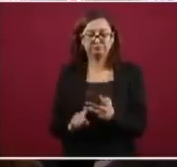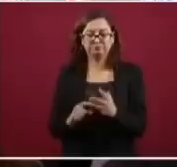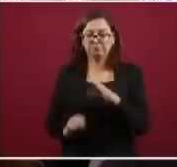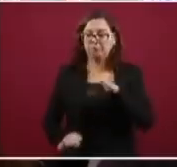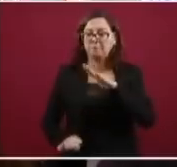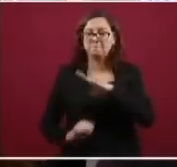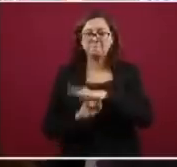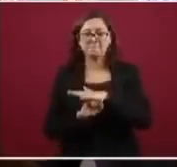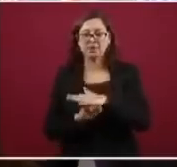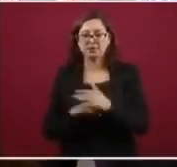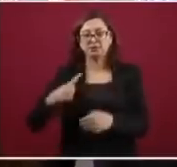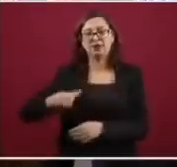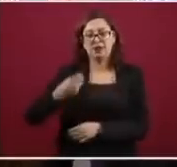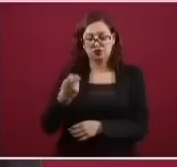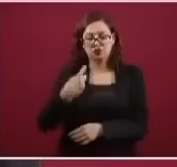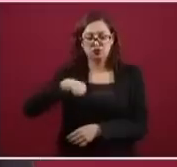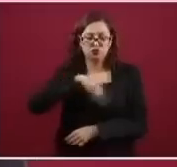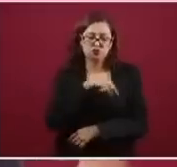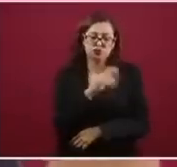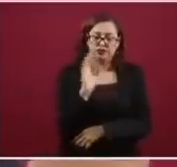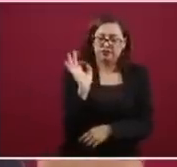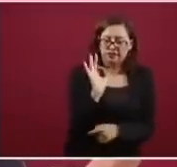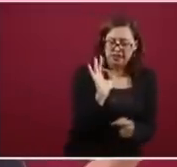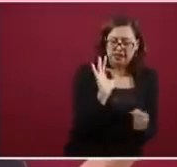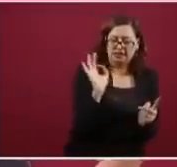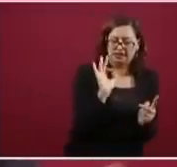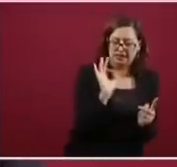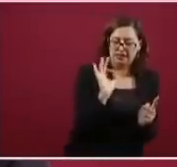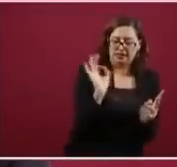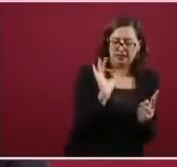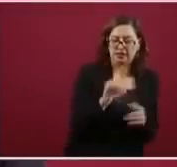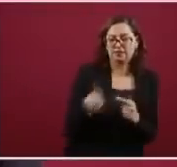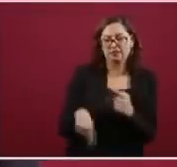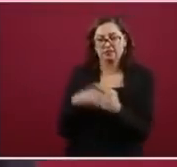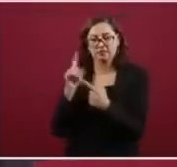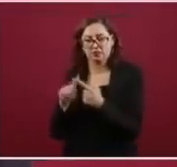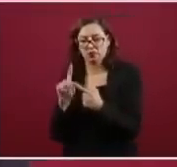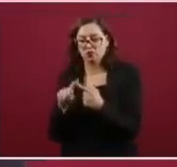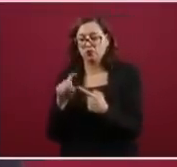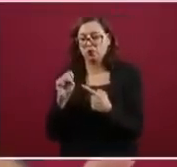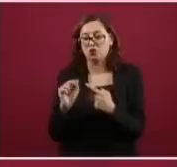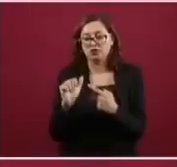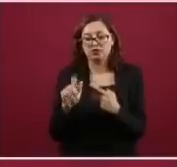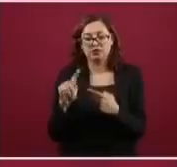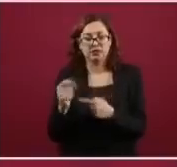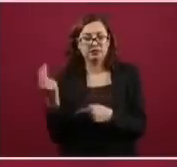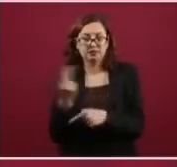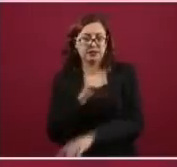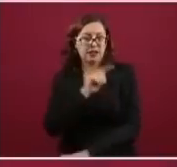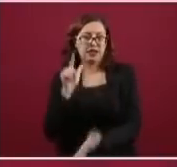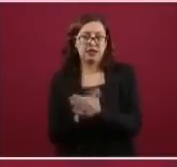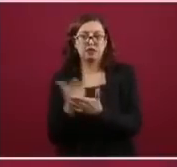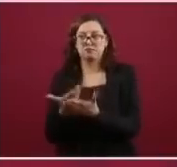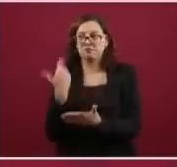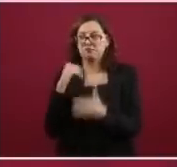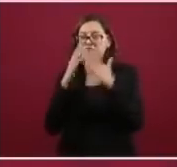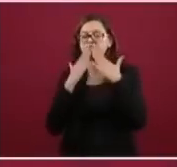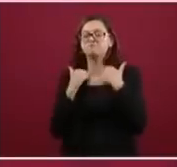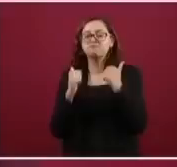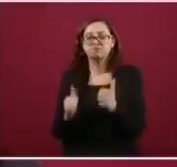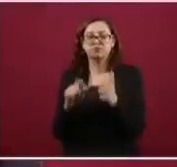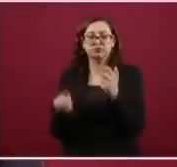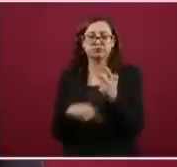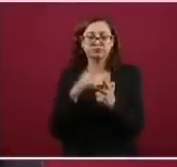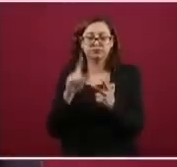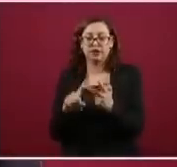los estimados 1 dólar de instrumentos al sat que antes no auto día segundo mejorar operativamente